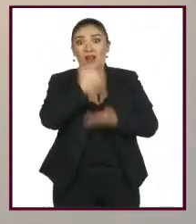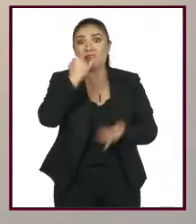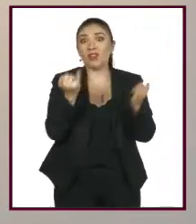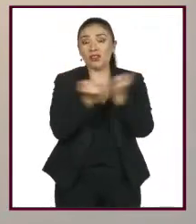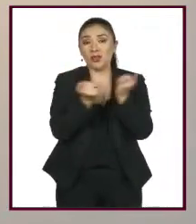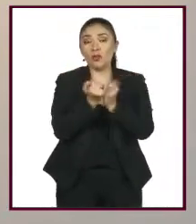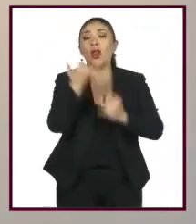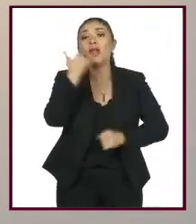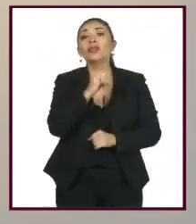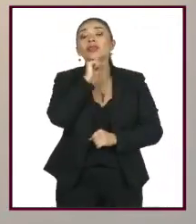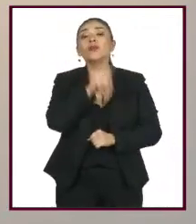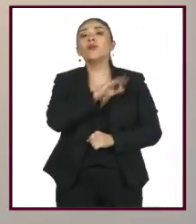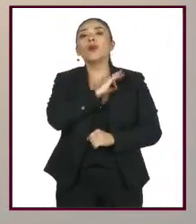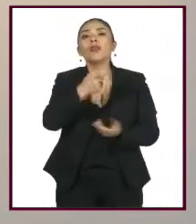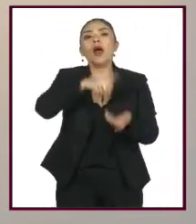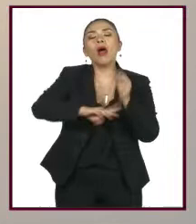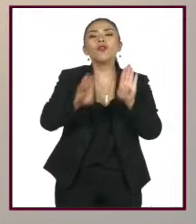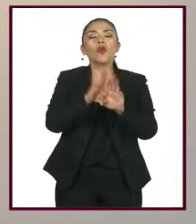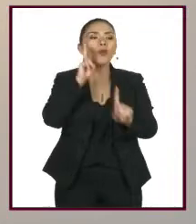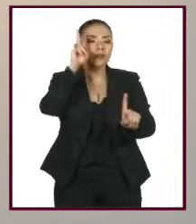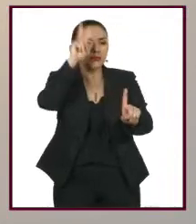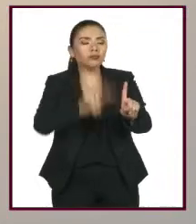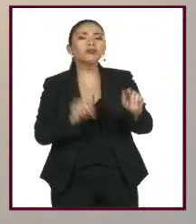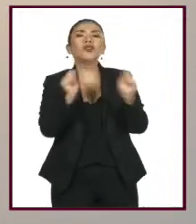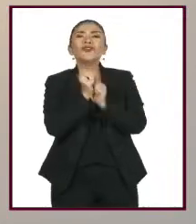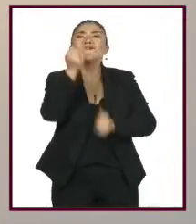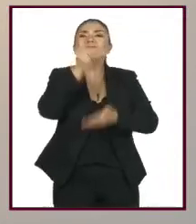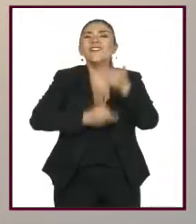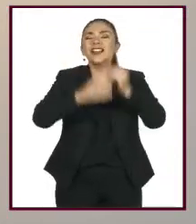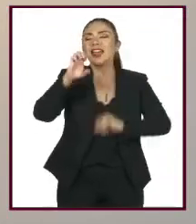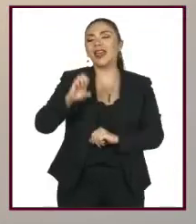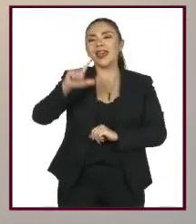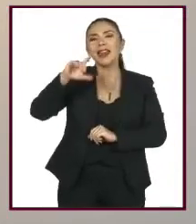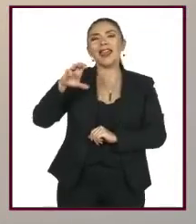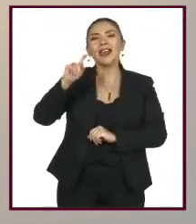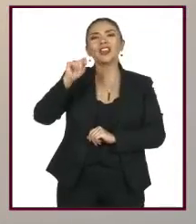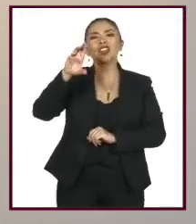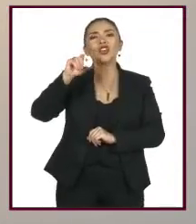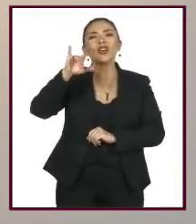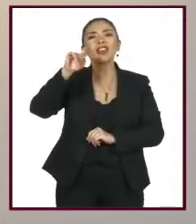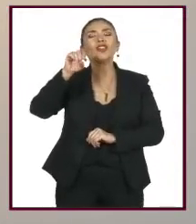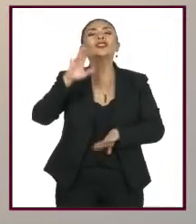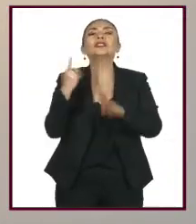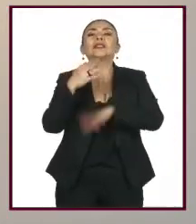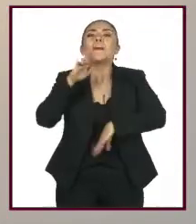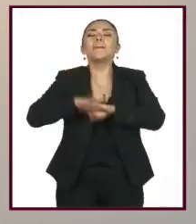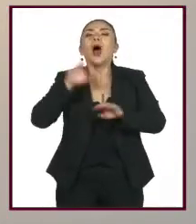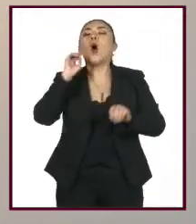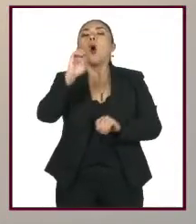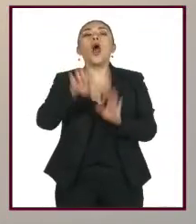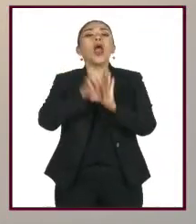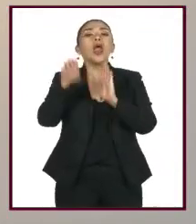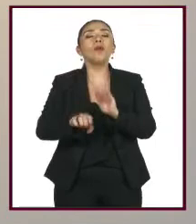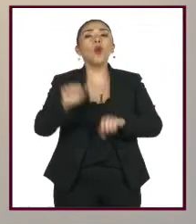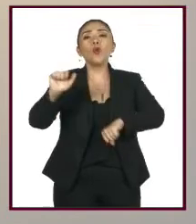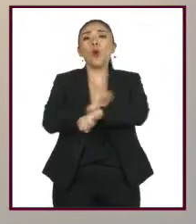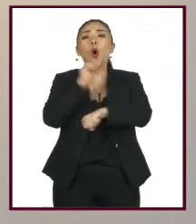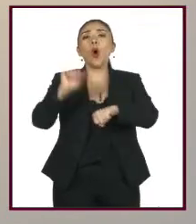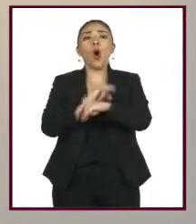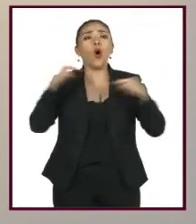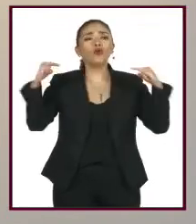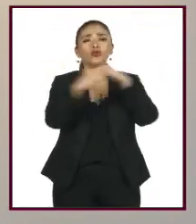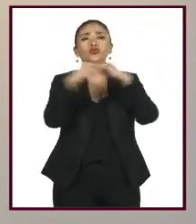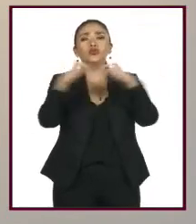puedan presentar alteraciones electrolíticas incluso, ¿no? Y los accidentes, como accidentes de tránsito,